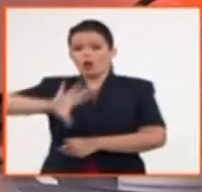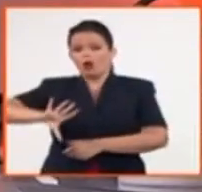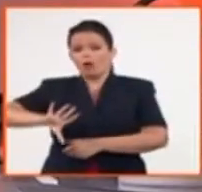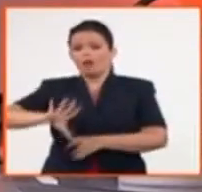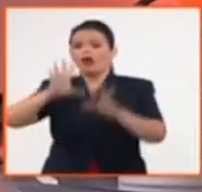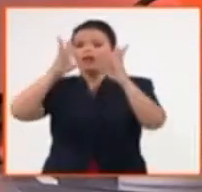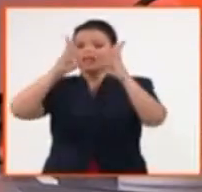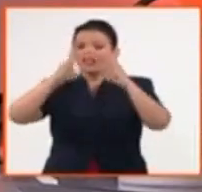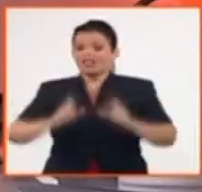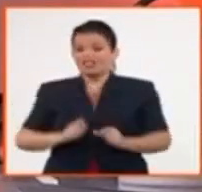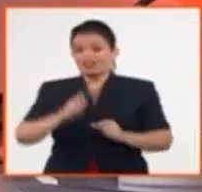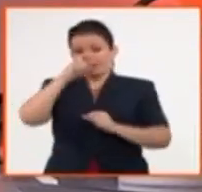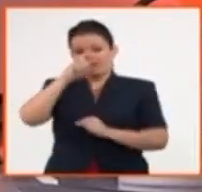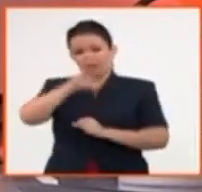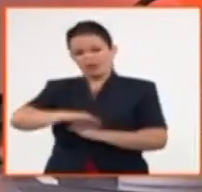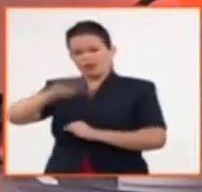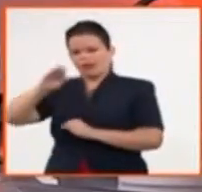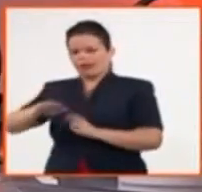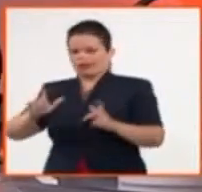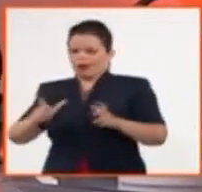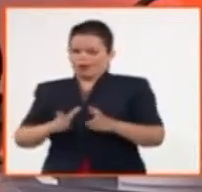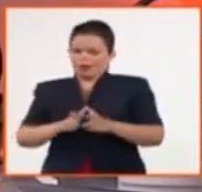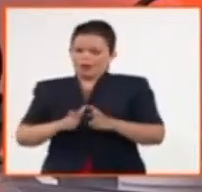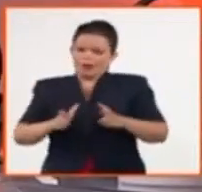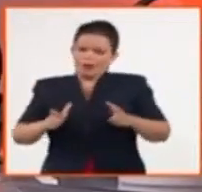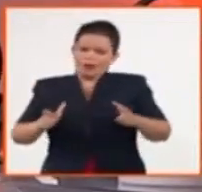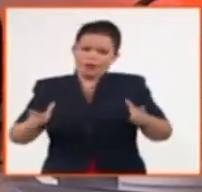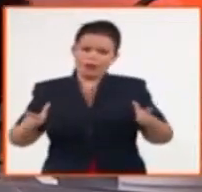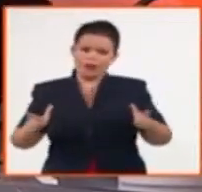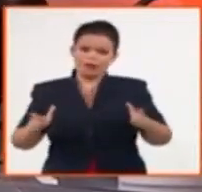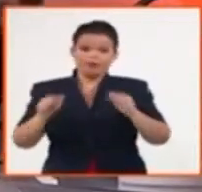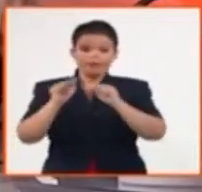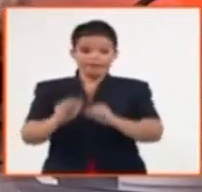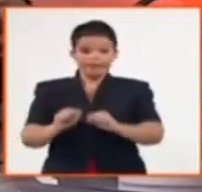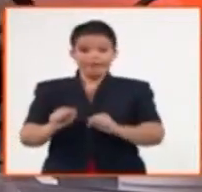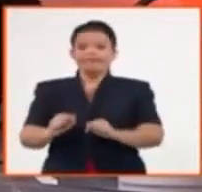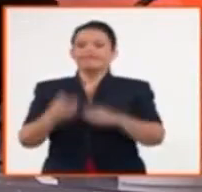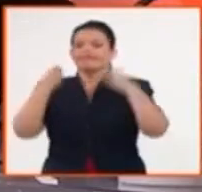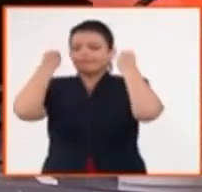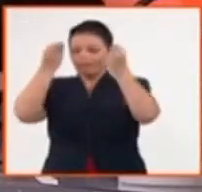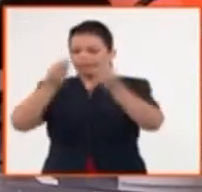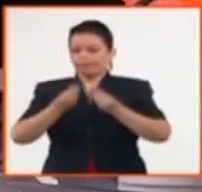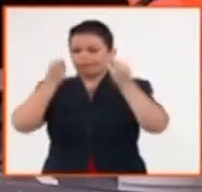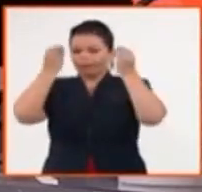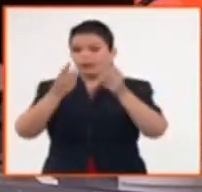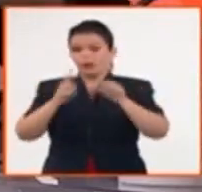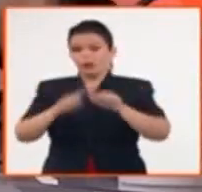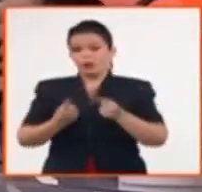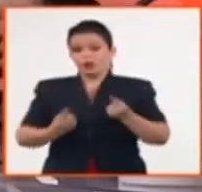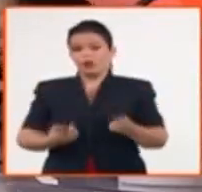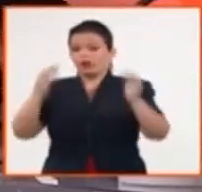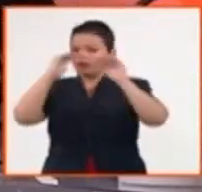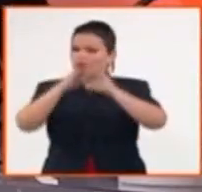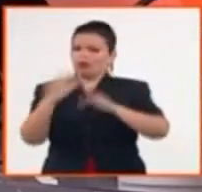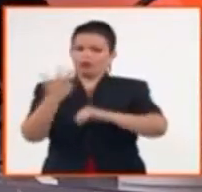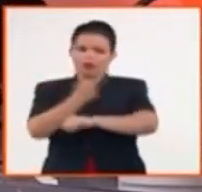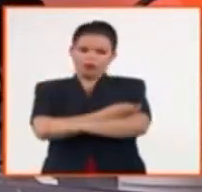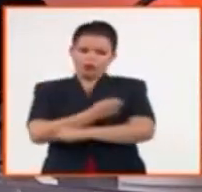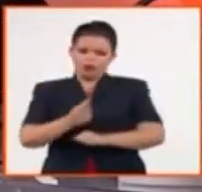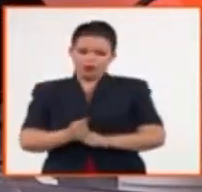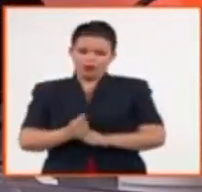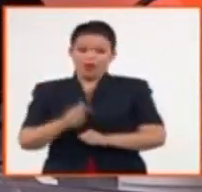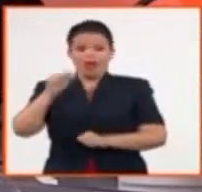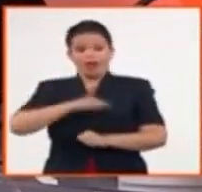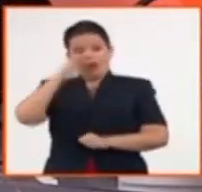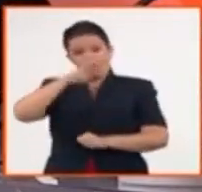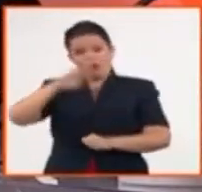con esta enfermedad a partir de que son la población que hoy no está vacunada. Por lo tanto, este avance que Cuba puede tener, lo que